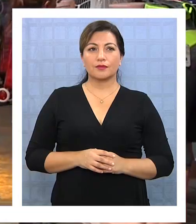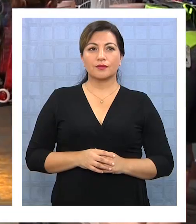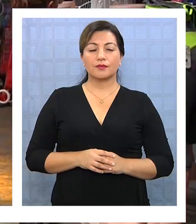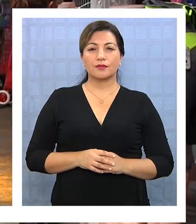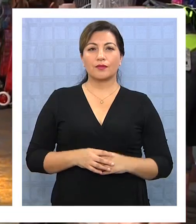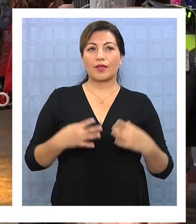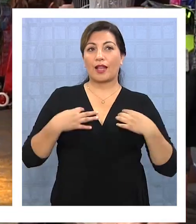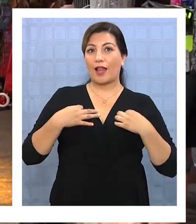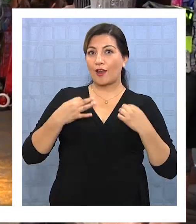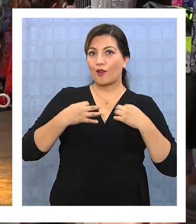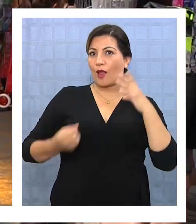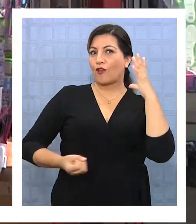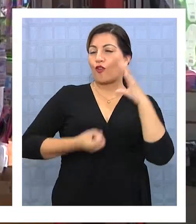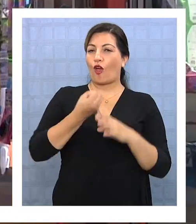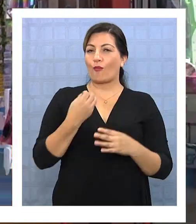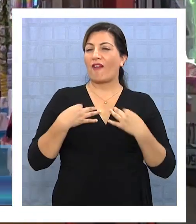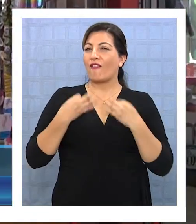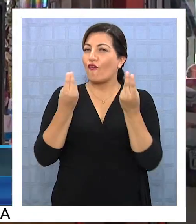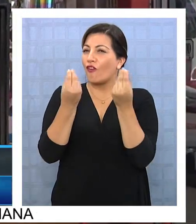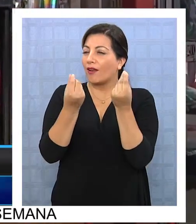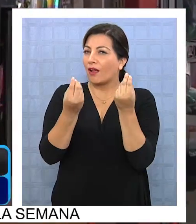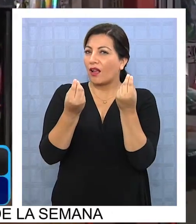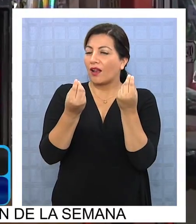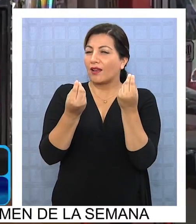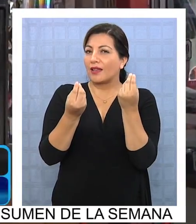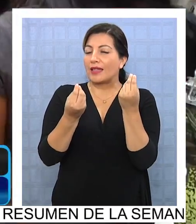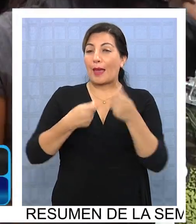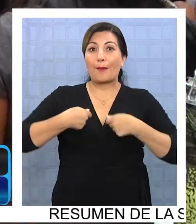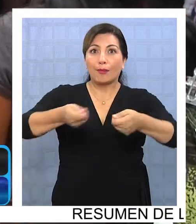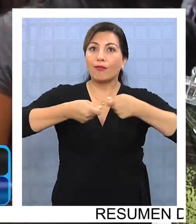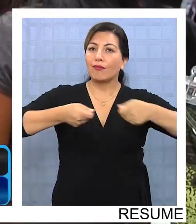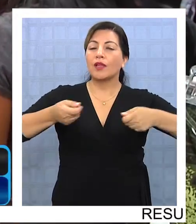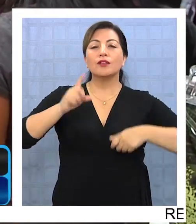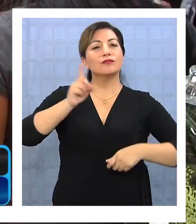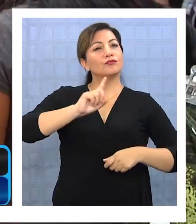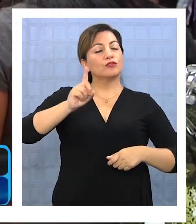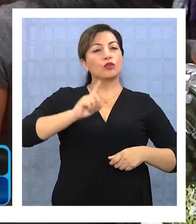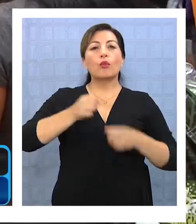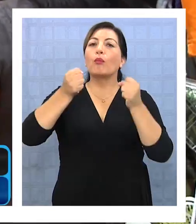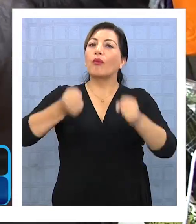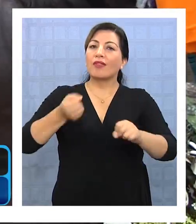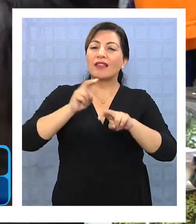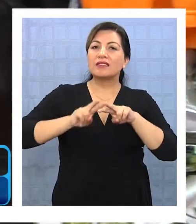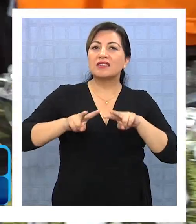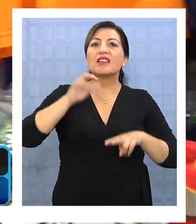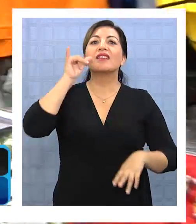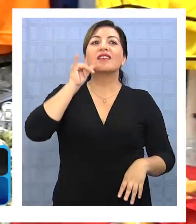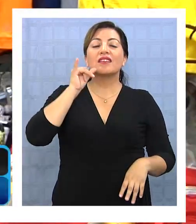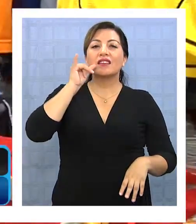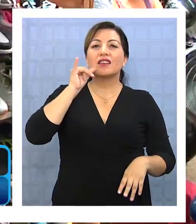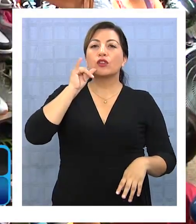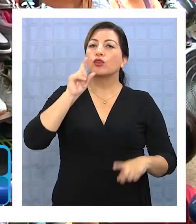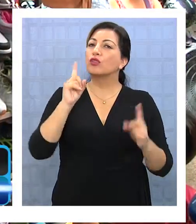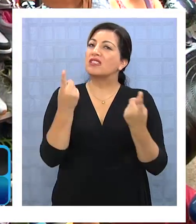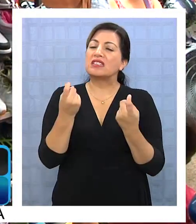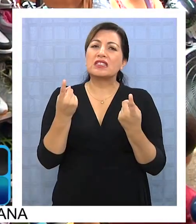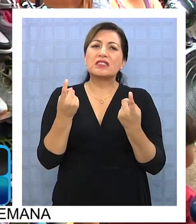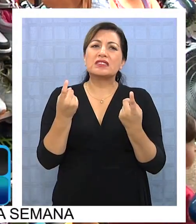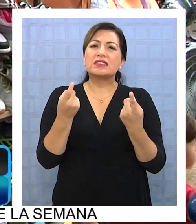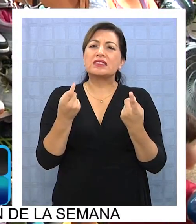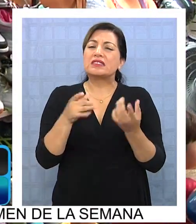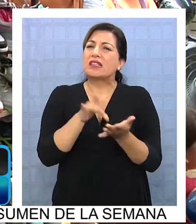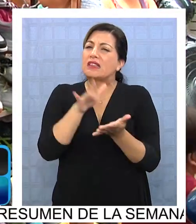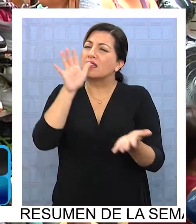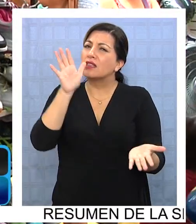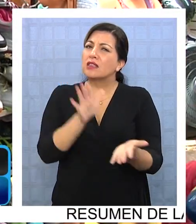Vestirse a la moda y con ropa de buena calidad, sin gastar una fortuna, es posible en Iquique. No es necesario endeudarse ni